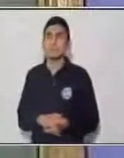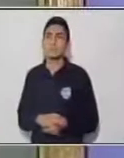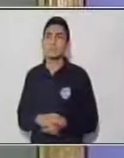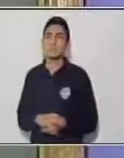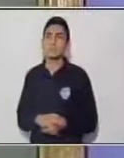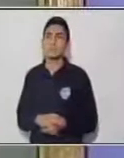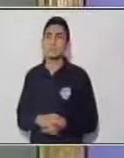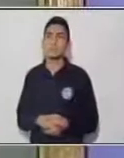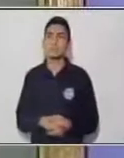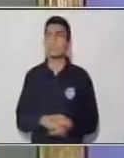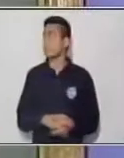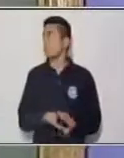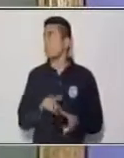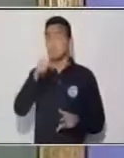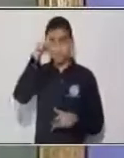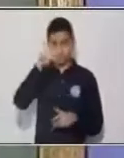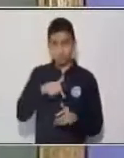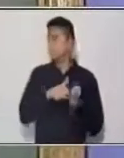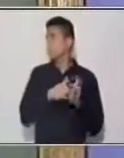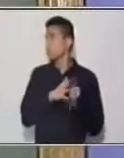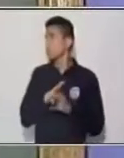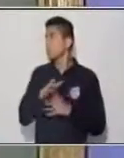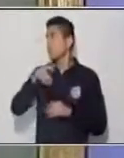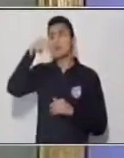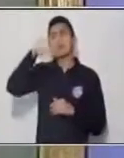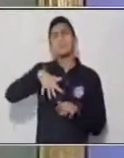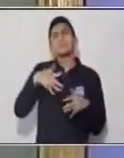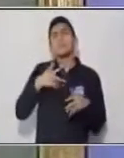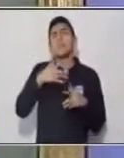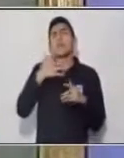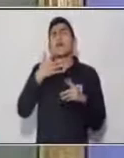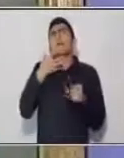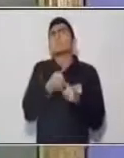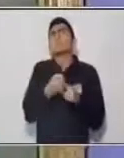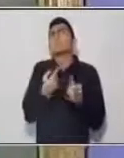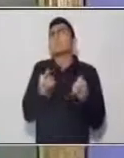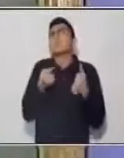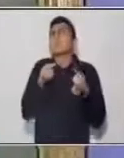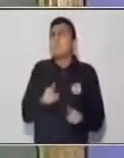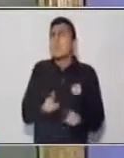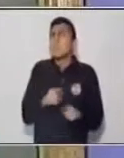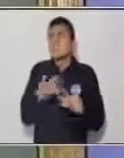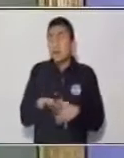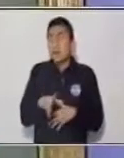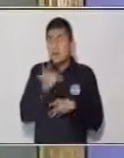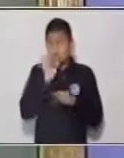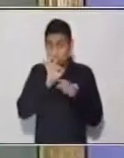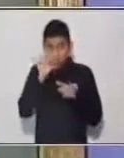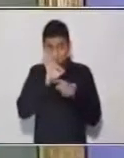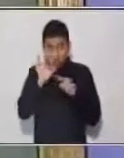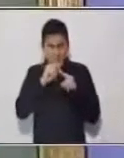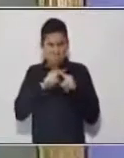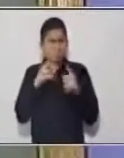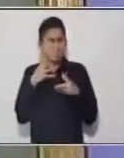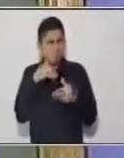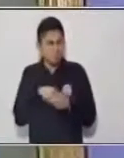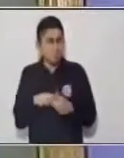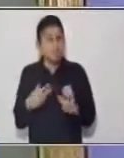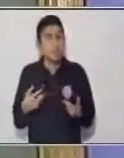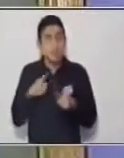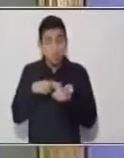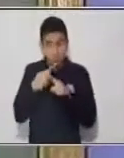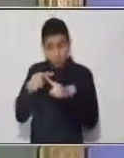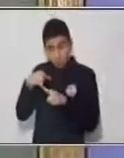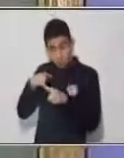bien. Ahora, vamos entonces, ¿qué pasa cuando tengo la función x? Cuando tengo